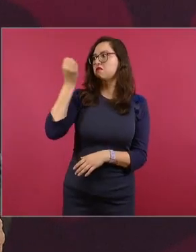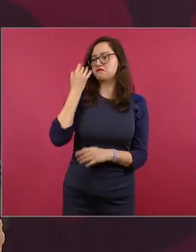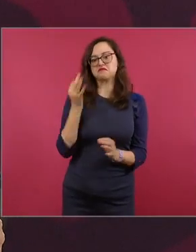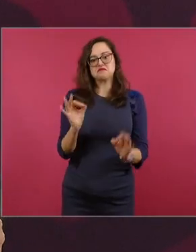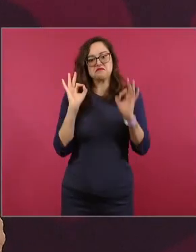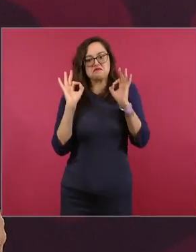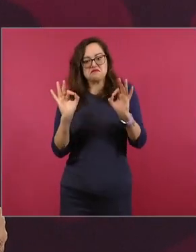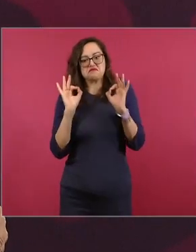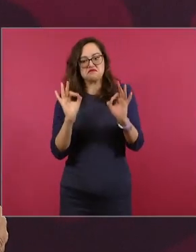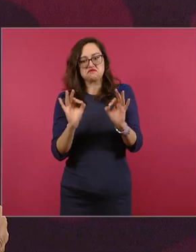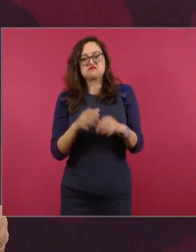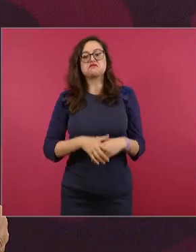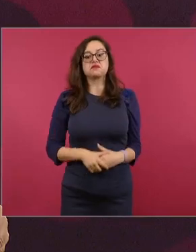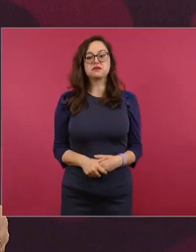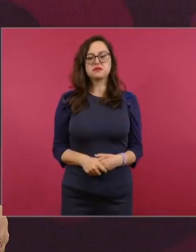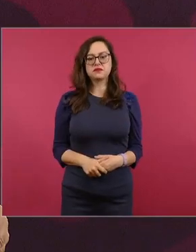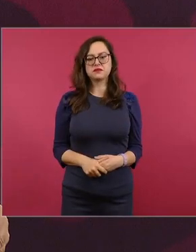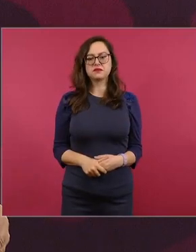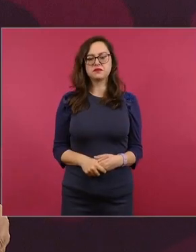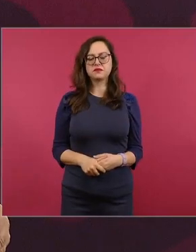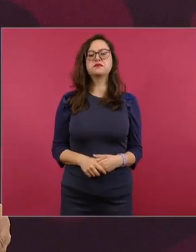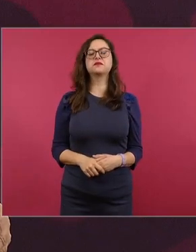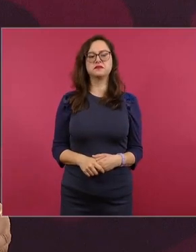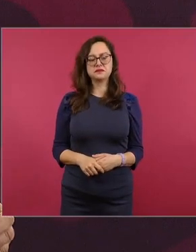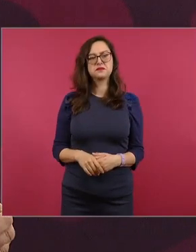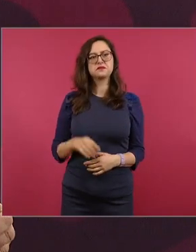se encontró